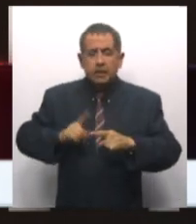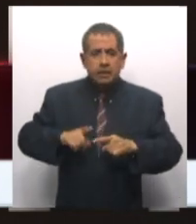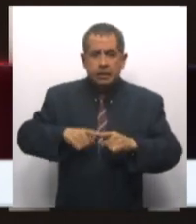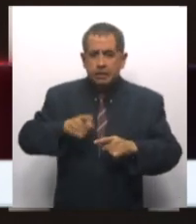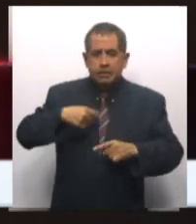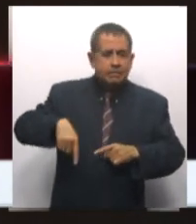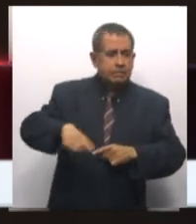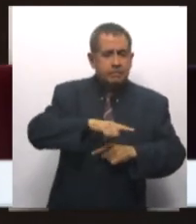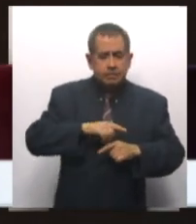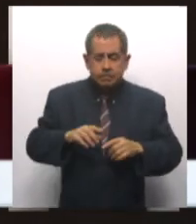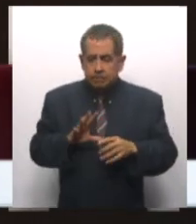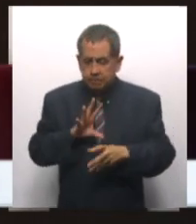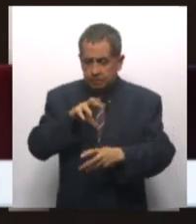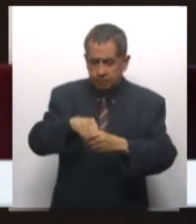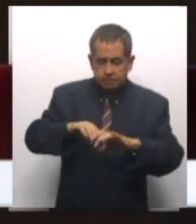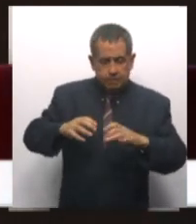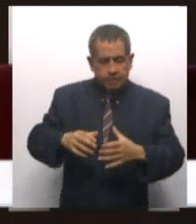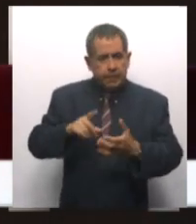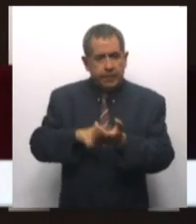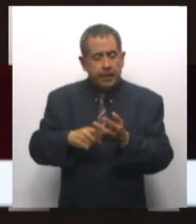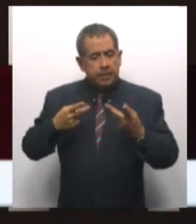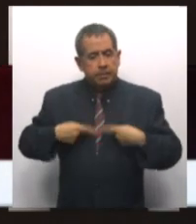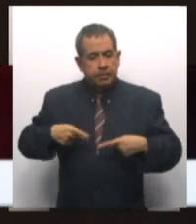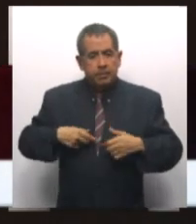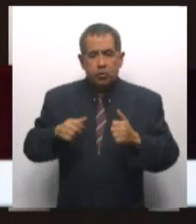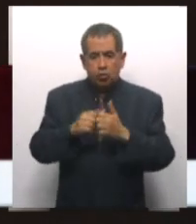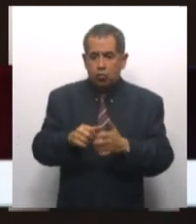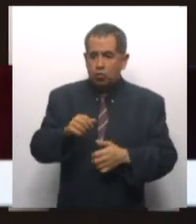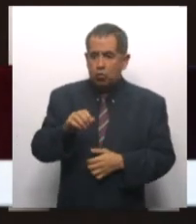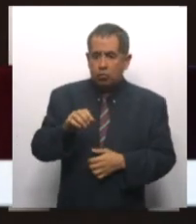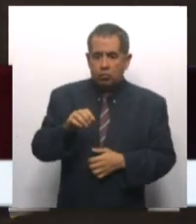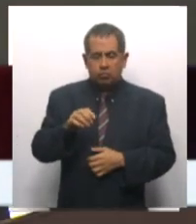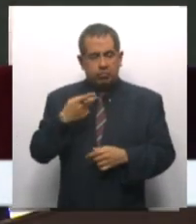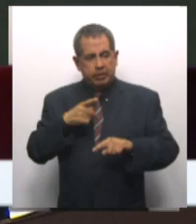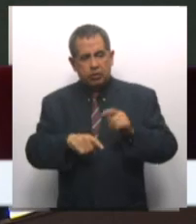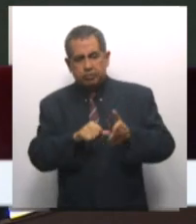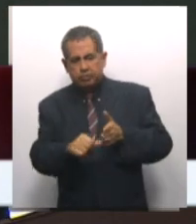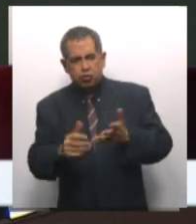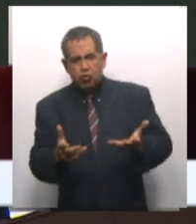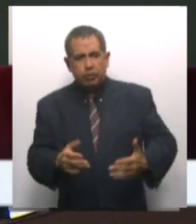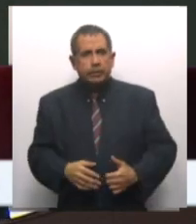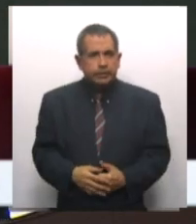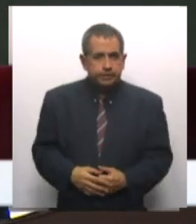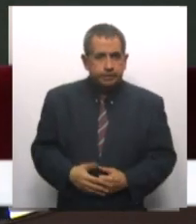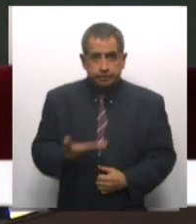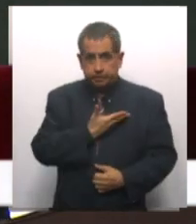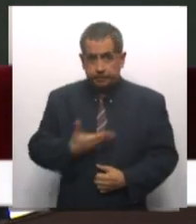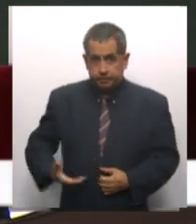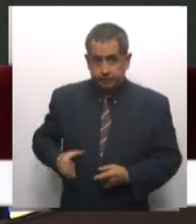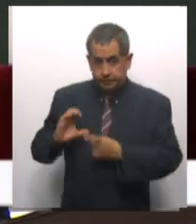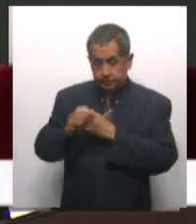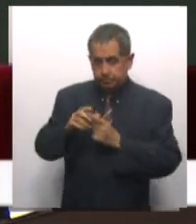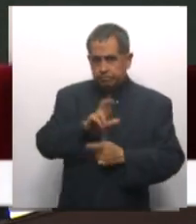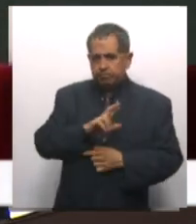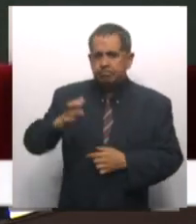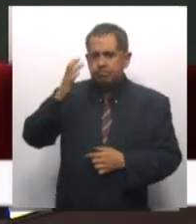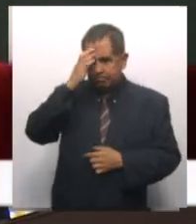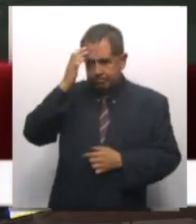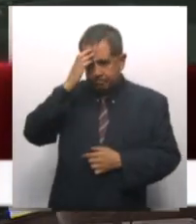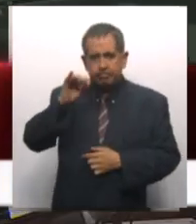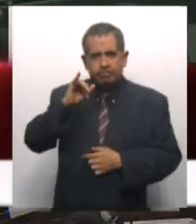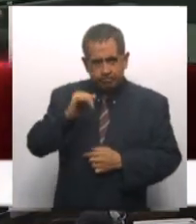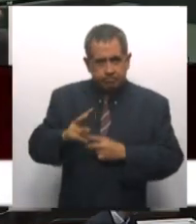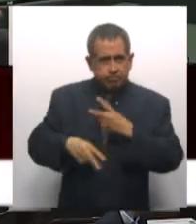sean incluidos en la lista de personas bloqueadas. La presidenta de la comisión dictaminadora reconoció que con